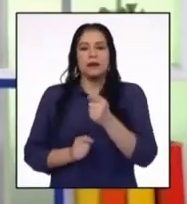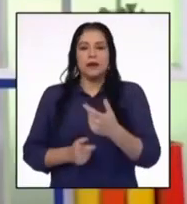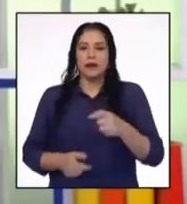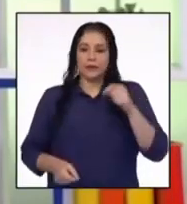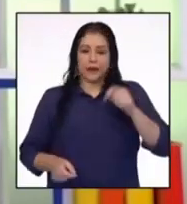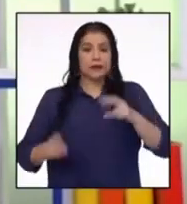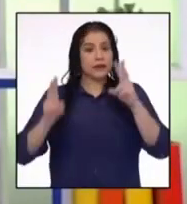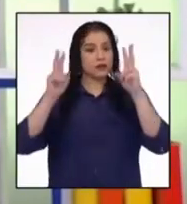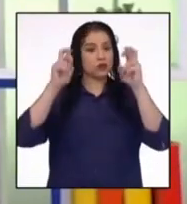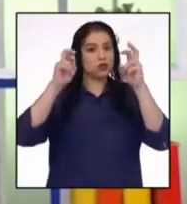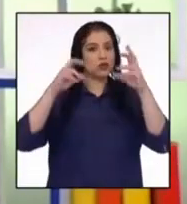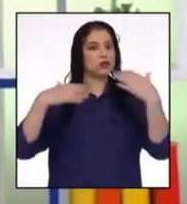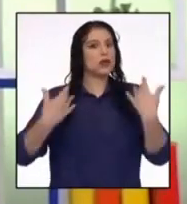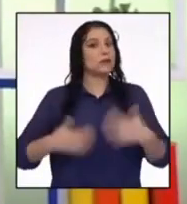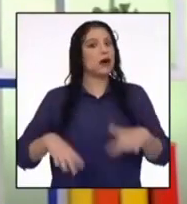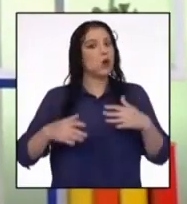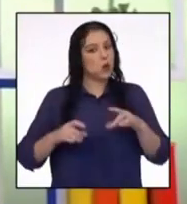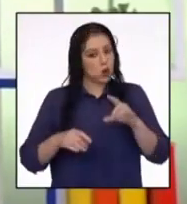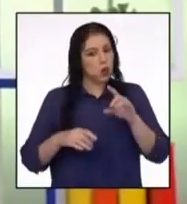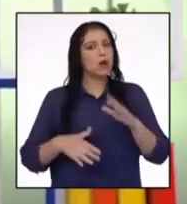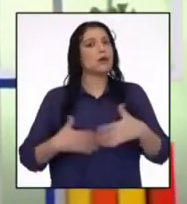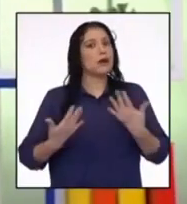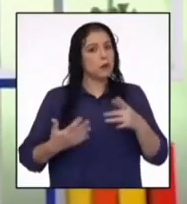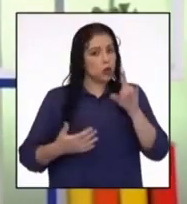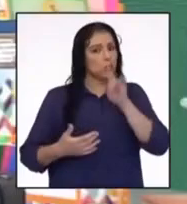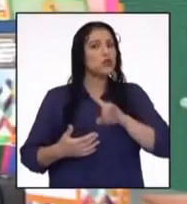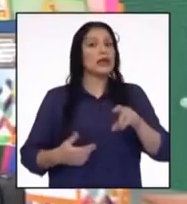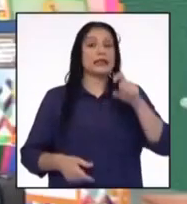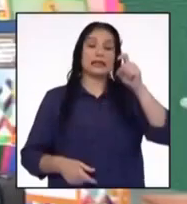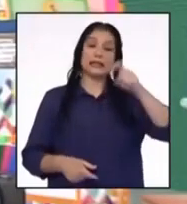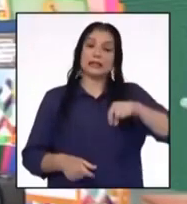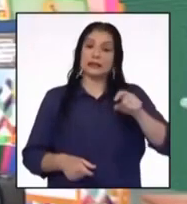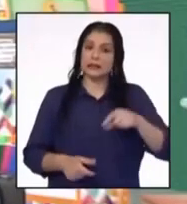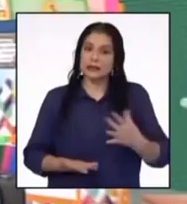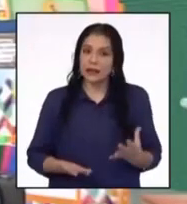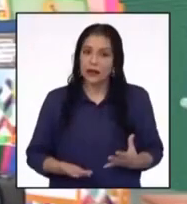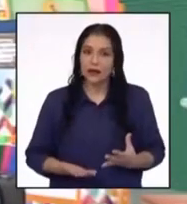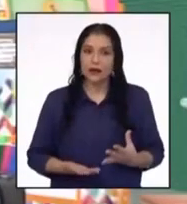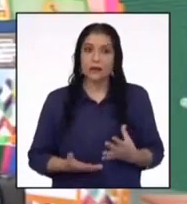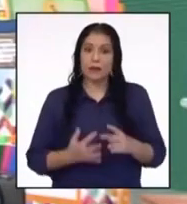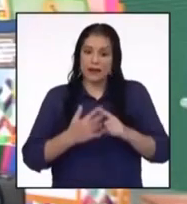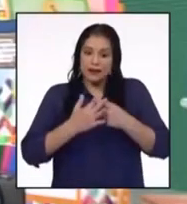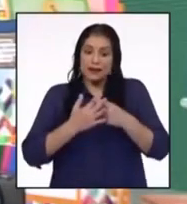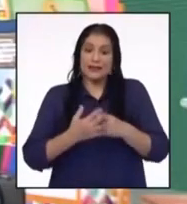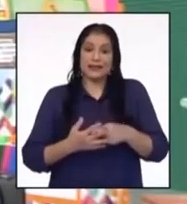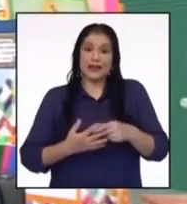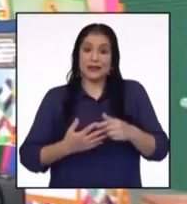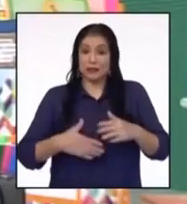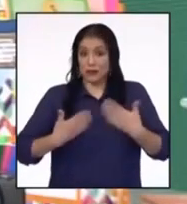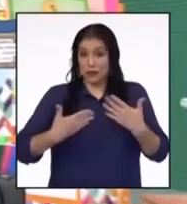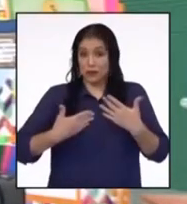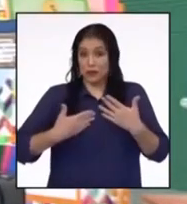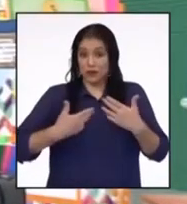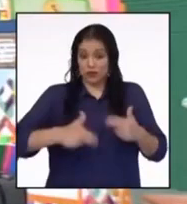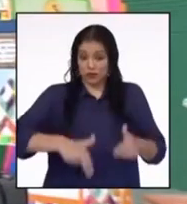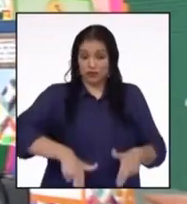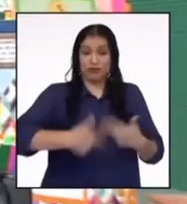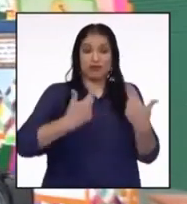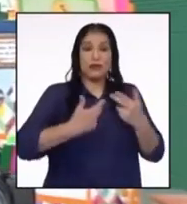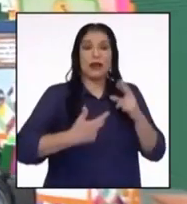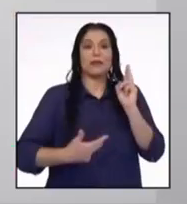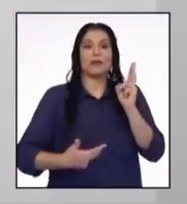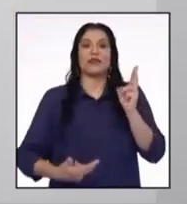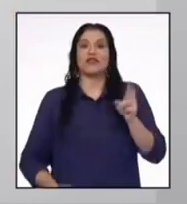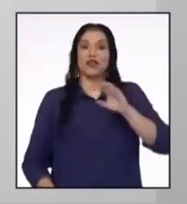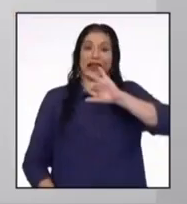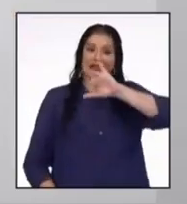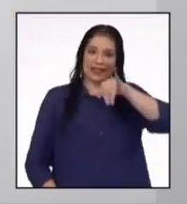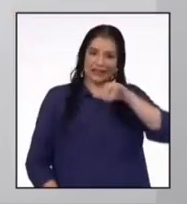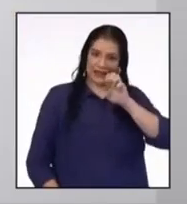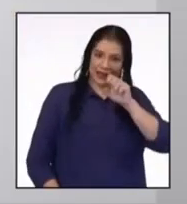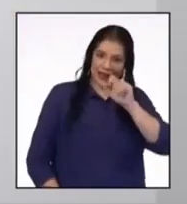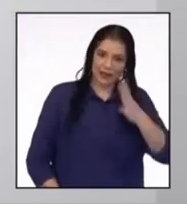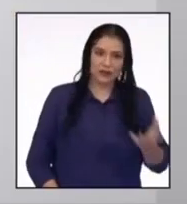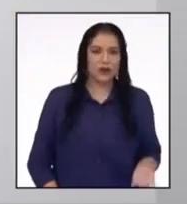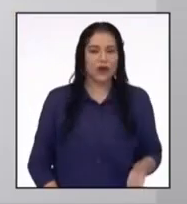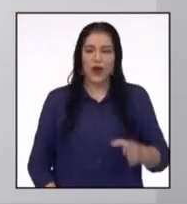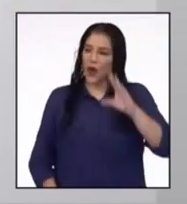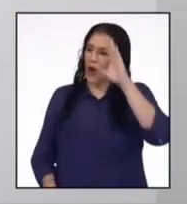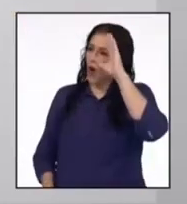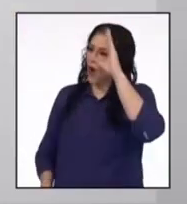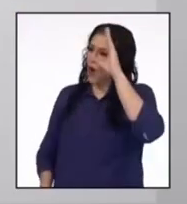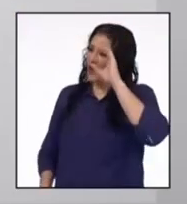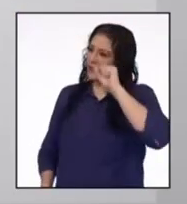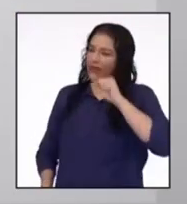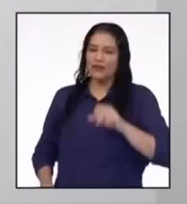Este es un tema súper útil y muy necesario. Para iniciar, ¿qué te parece si llamamos a la profesora Jessica Arámbulo? Hola Stephanie,